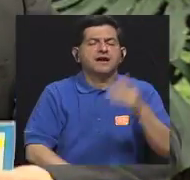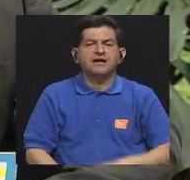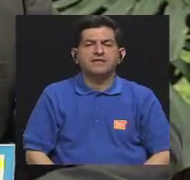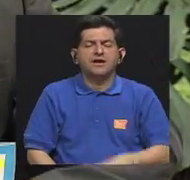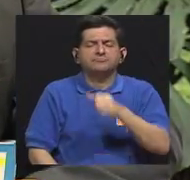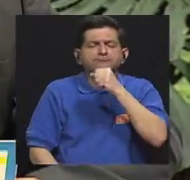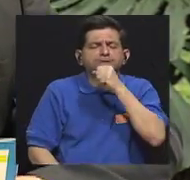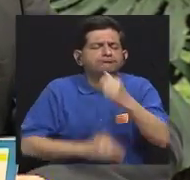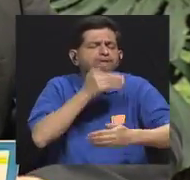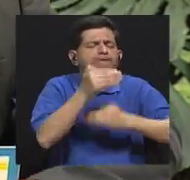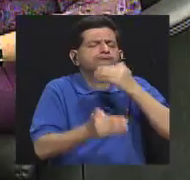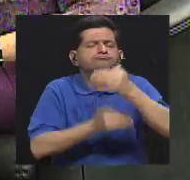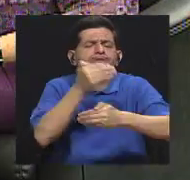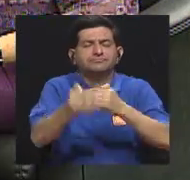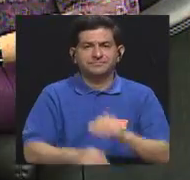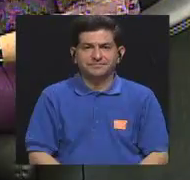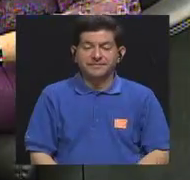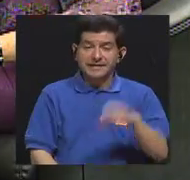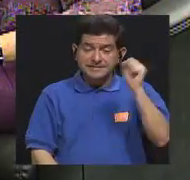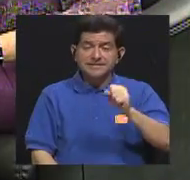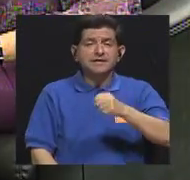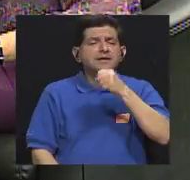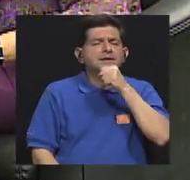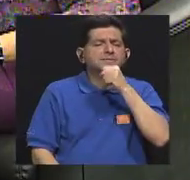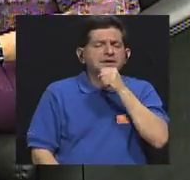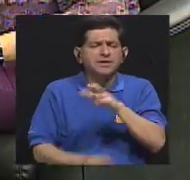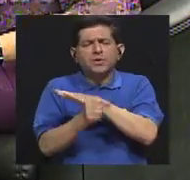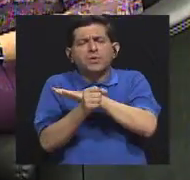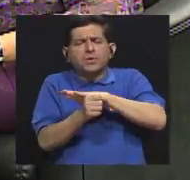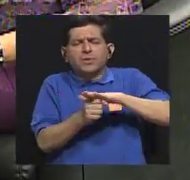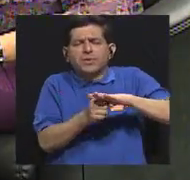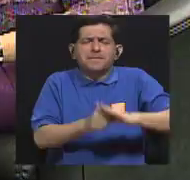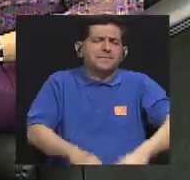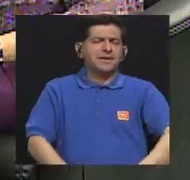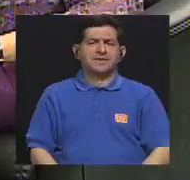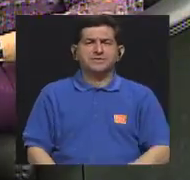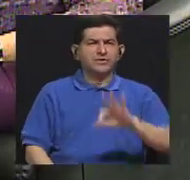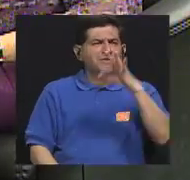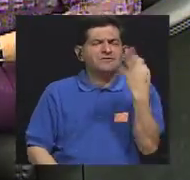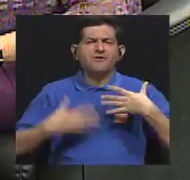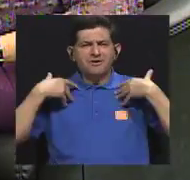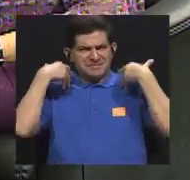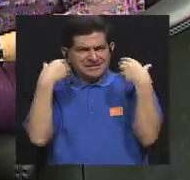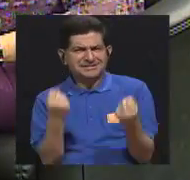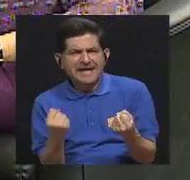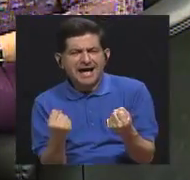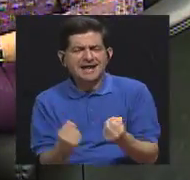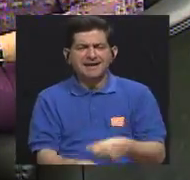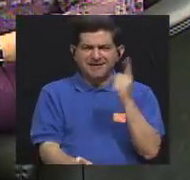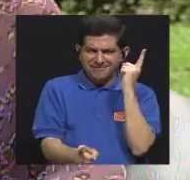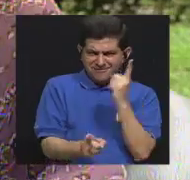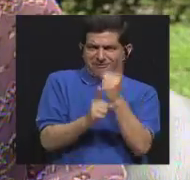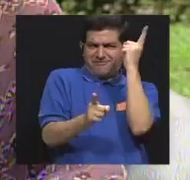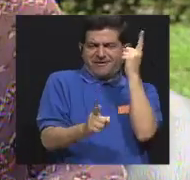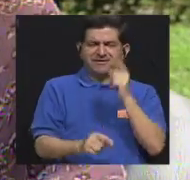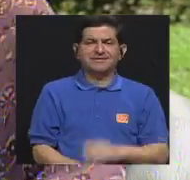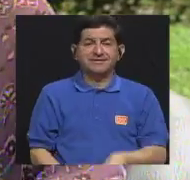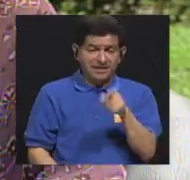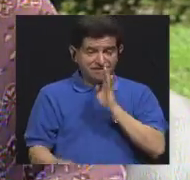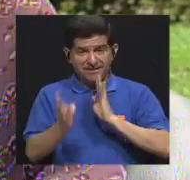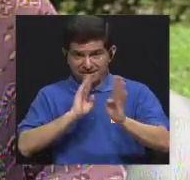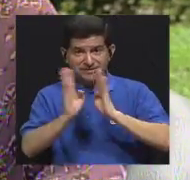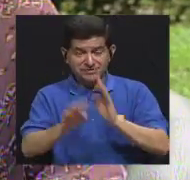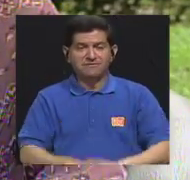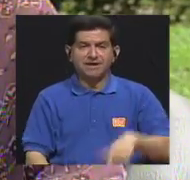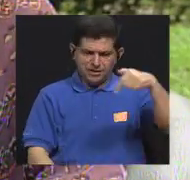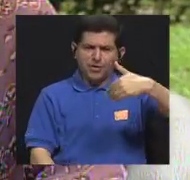el envejecimiento. Así es, cómo envejecer plenamente, cómo hacerlo de una manera saludable, asertiva. De eso vamos a conversar y